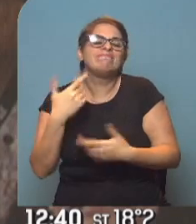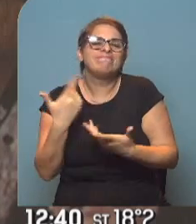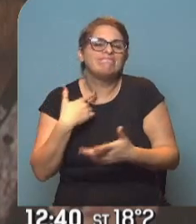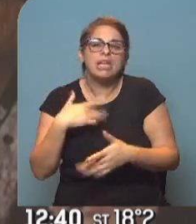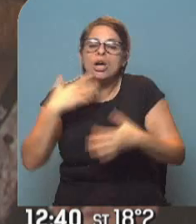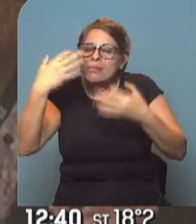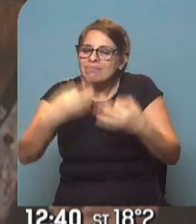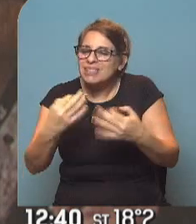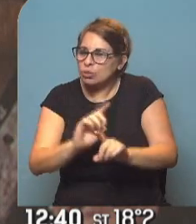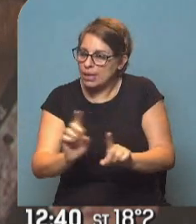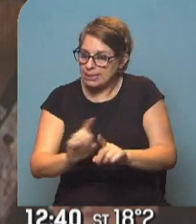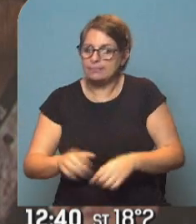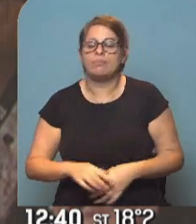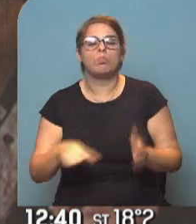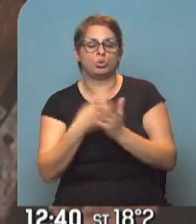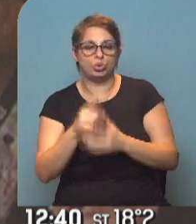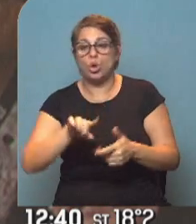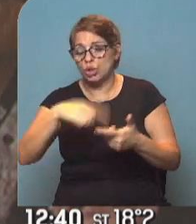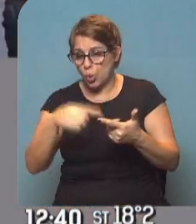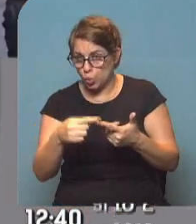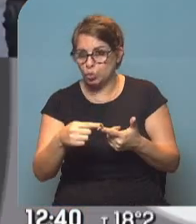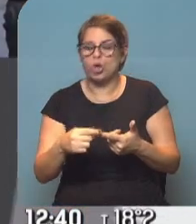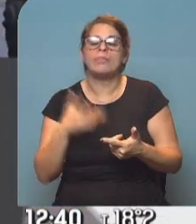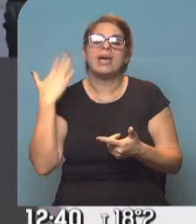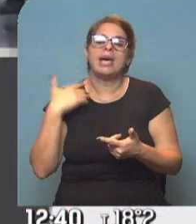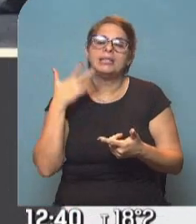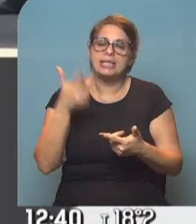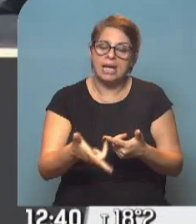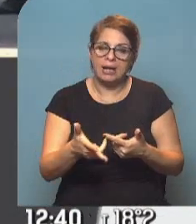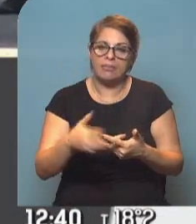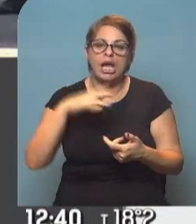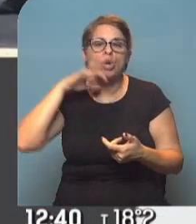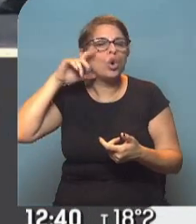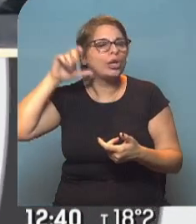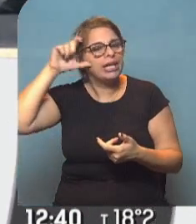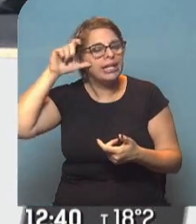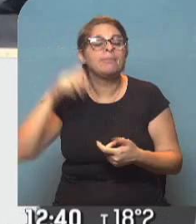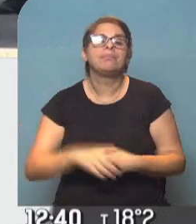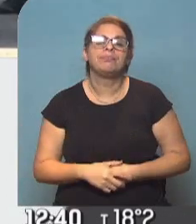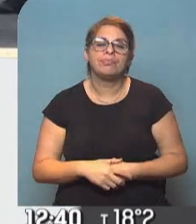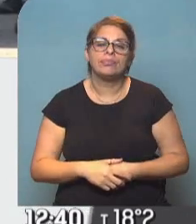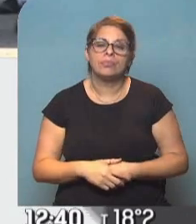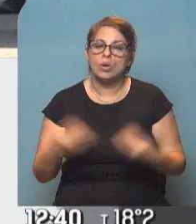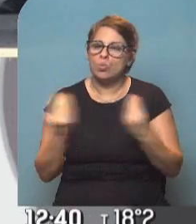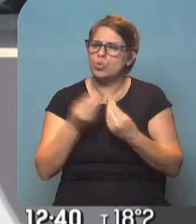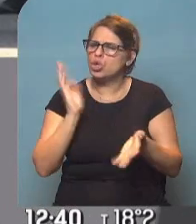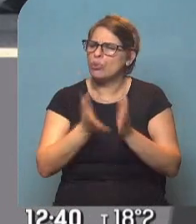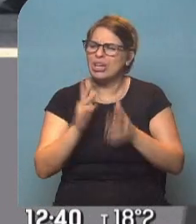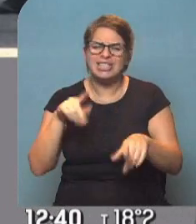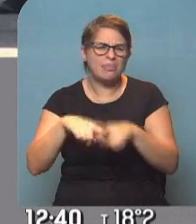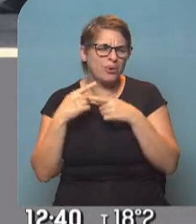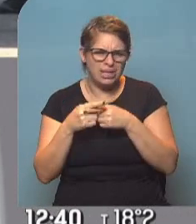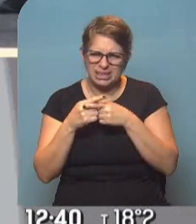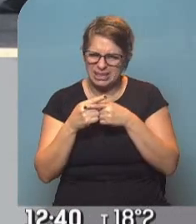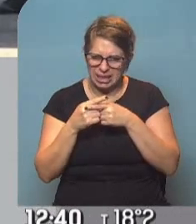legitimidad de origen a los presidentes. Es un punto. El segundo punto, lo mencionaba recién Jorge, es la enorme dosis de violencia política que acompaña el